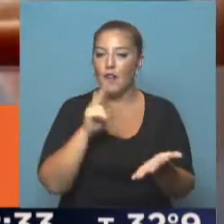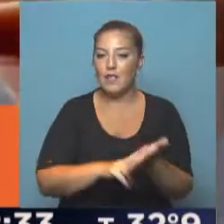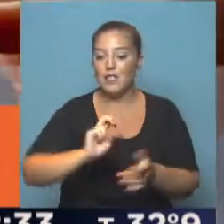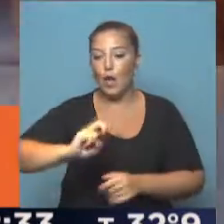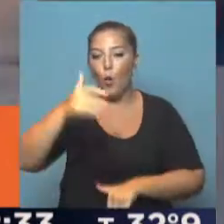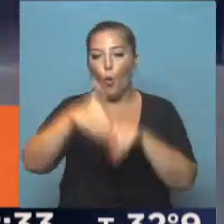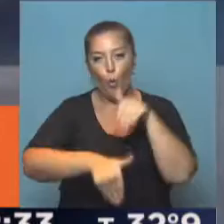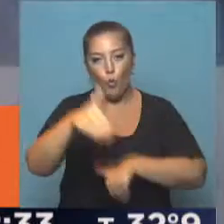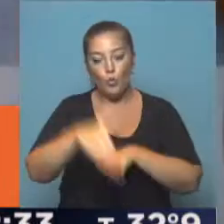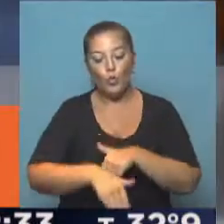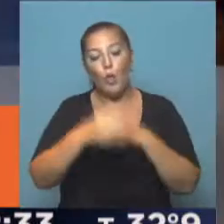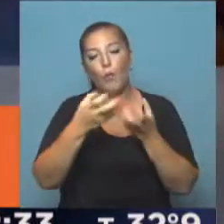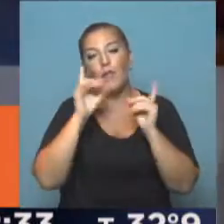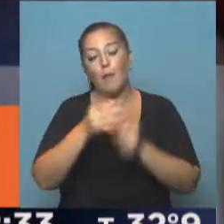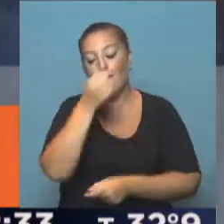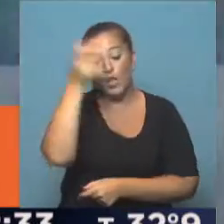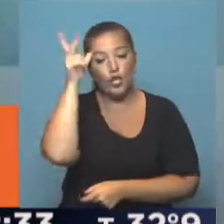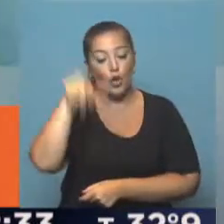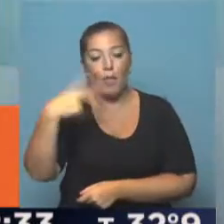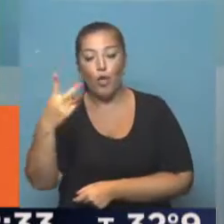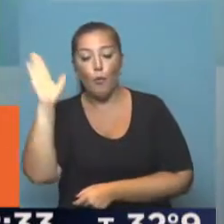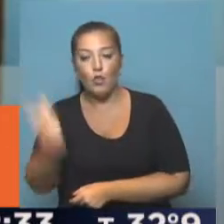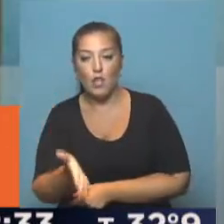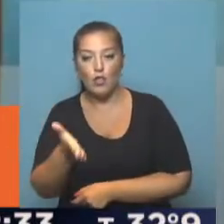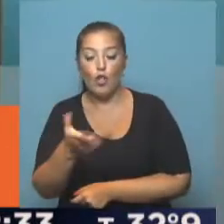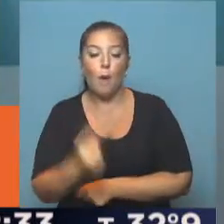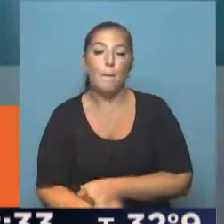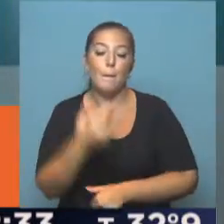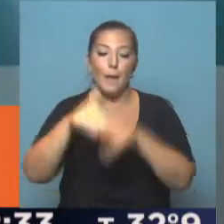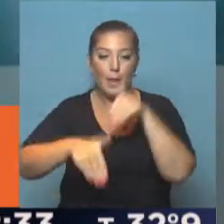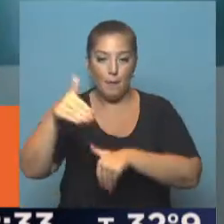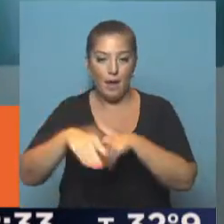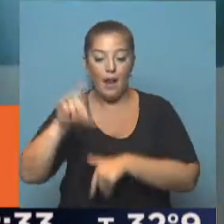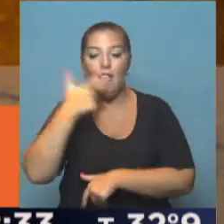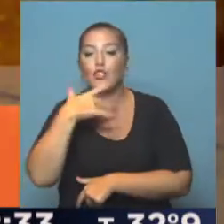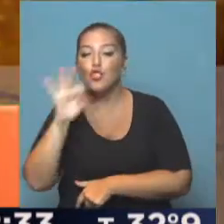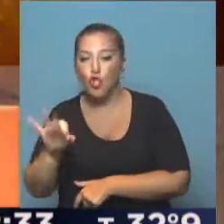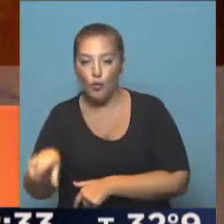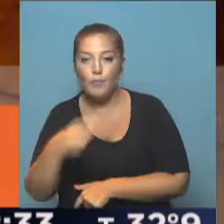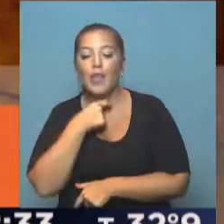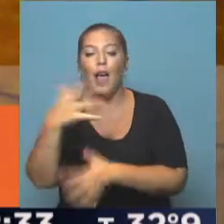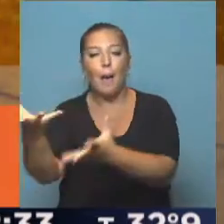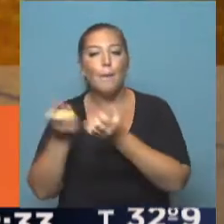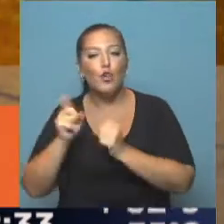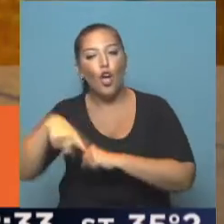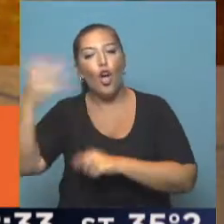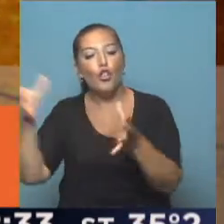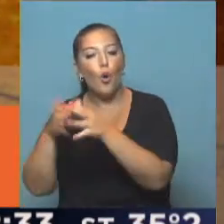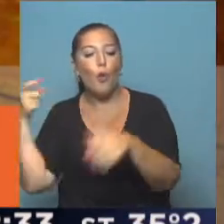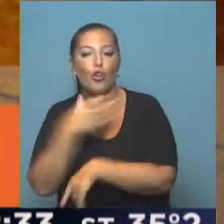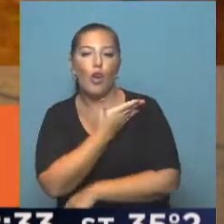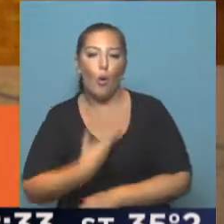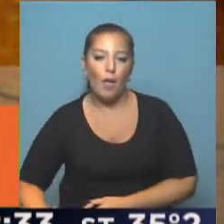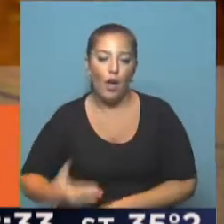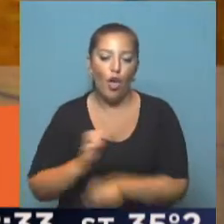segundo turno, ya que además del 28,2% alcanzado en la primera vuelta, Lasso buscará el apoyo del resto de la oposición,